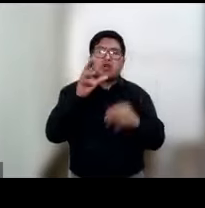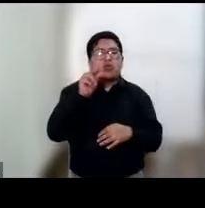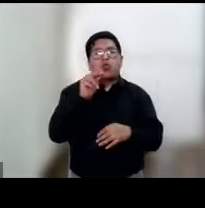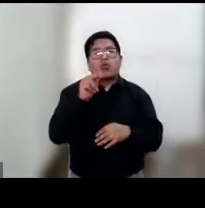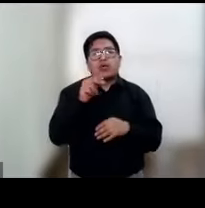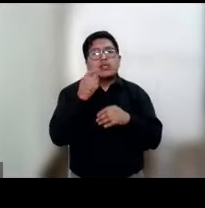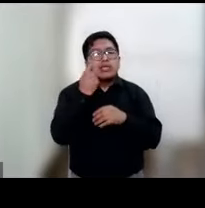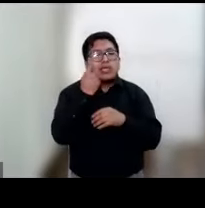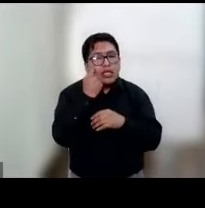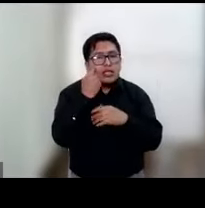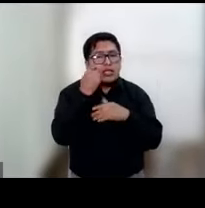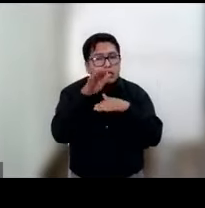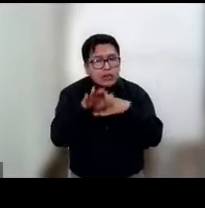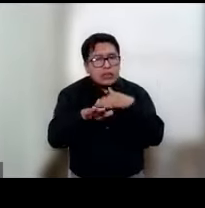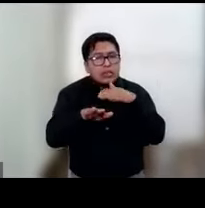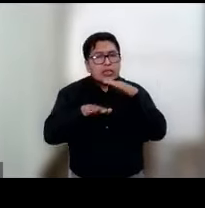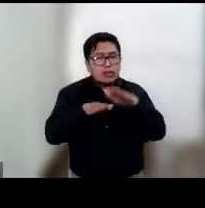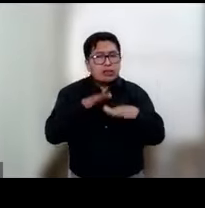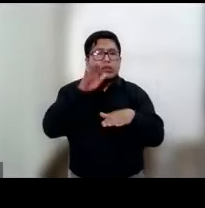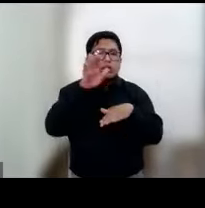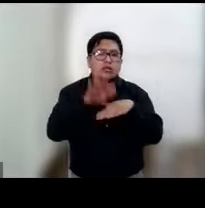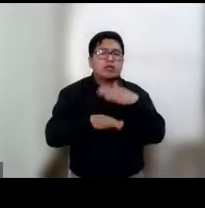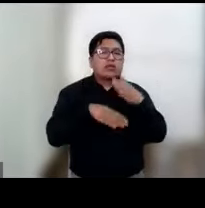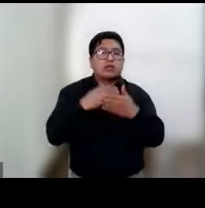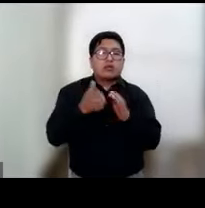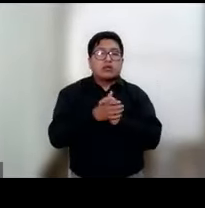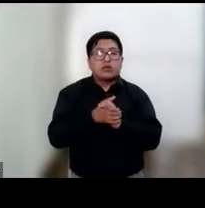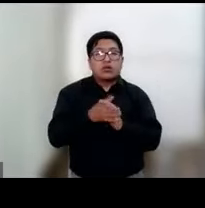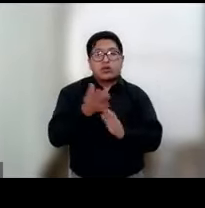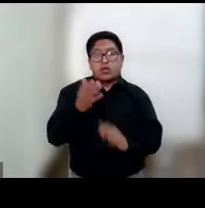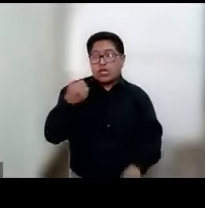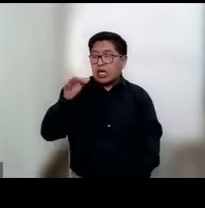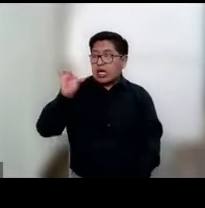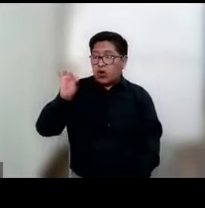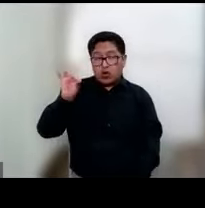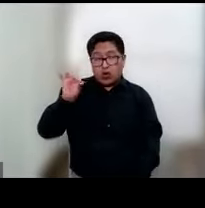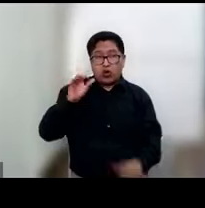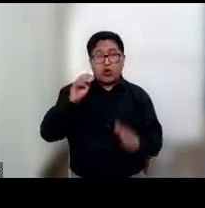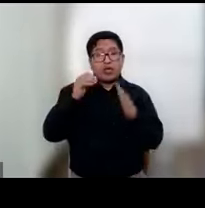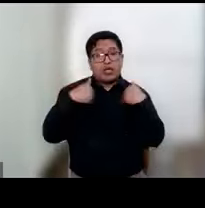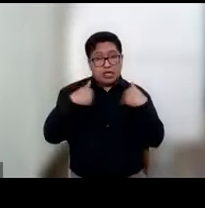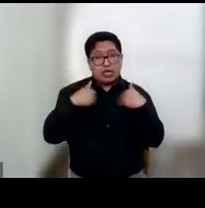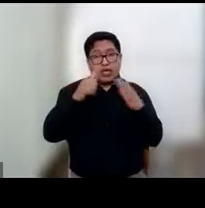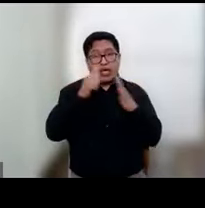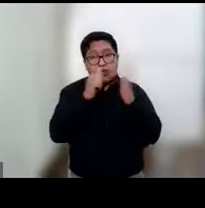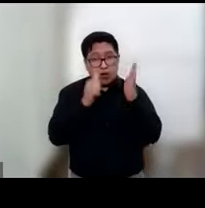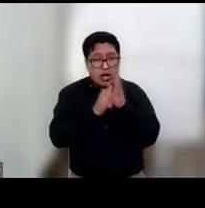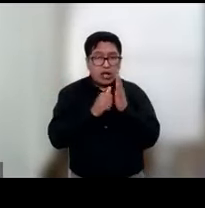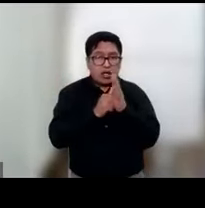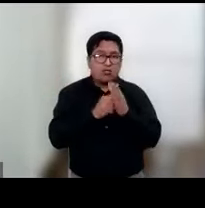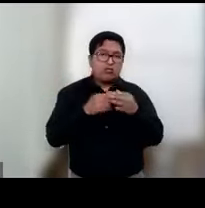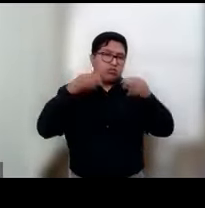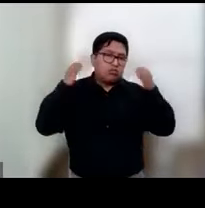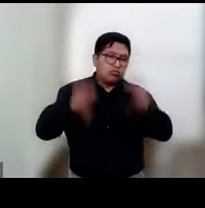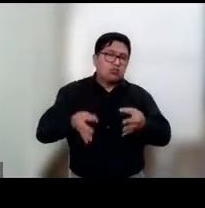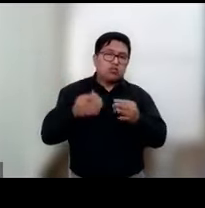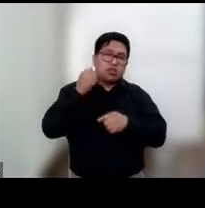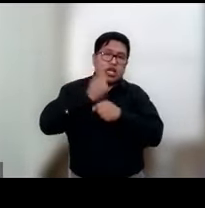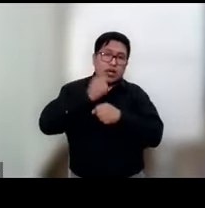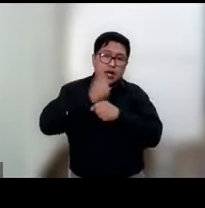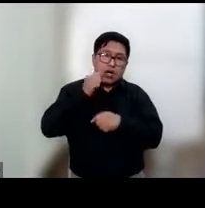inicio de algo bueno debemos recuperar ni siquiera los 18 y tests de personas de profesionales capacitados y especializados